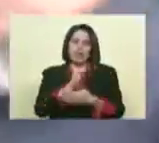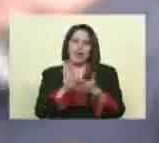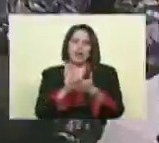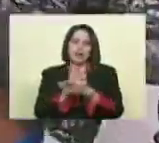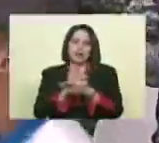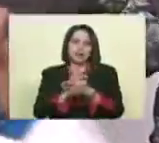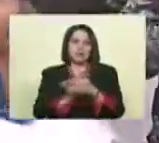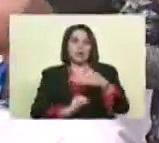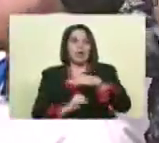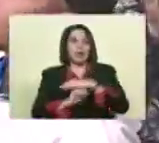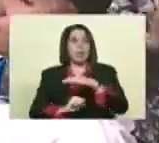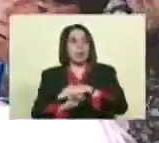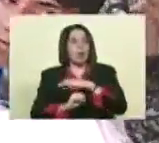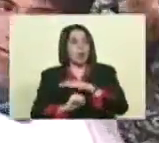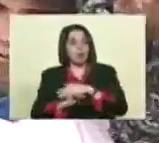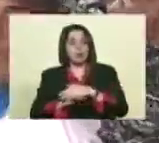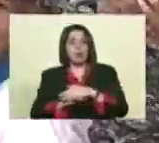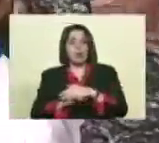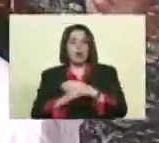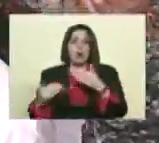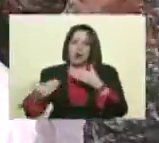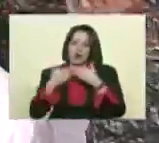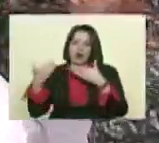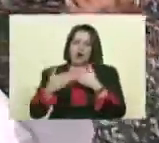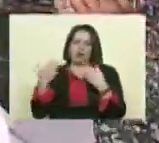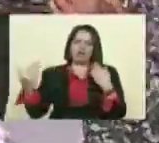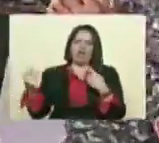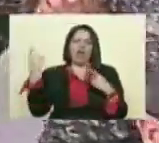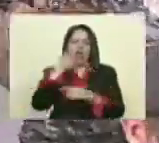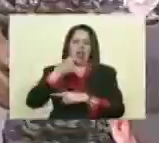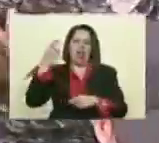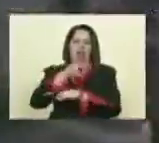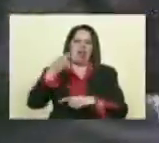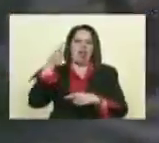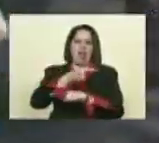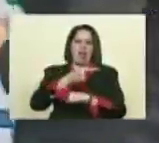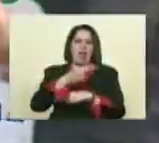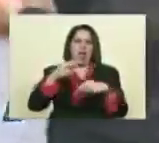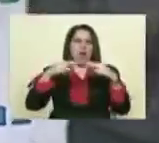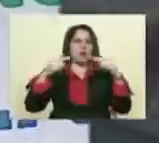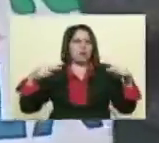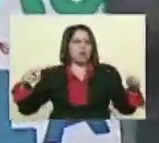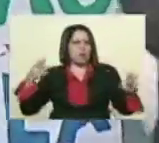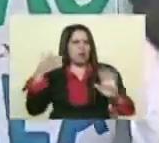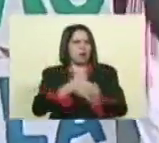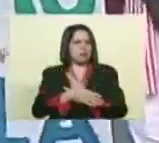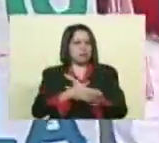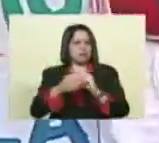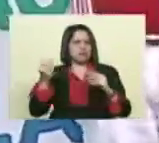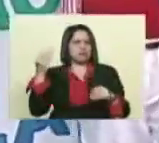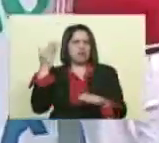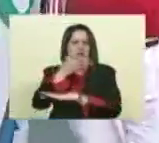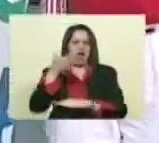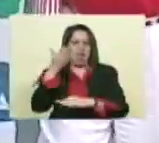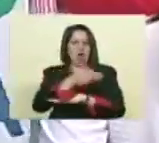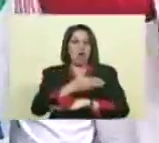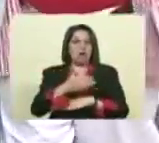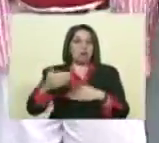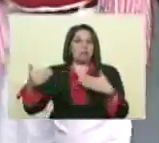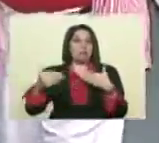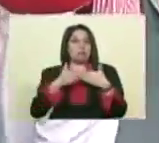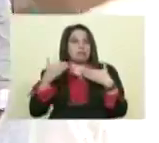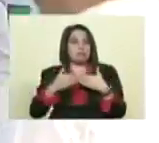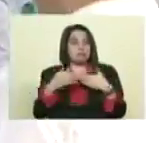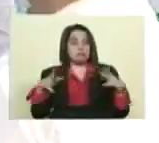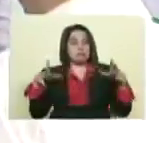nuestra comprensión ante la agresión de la dictadura hondureña, ante la agresión de la oligarquía hondureña.